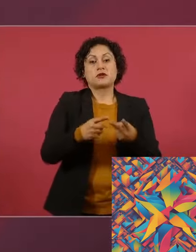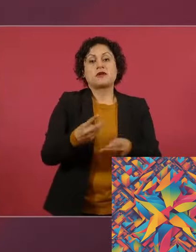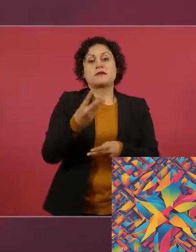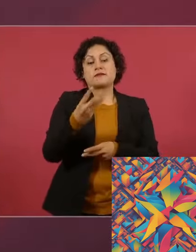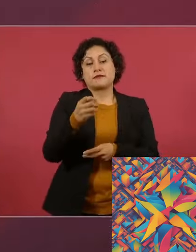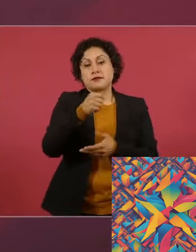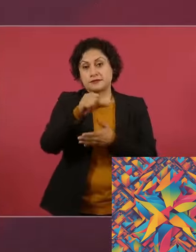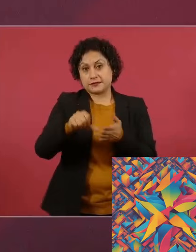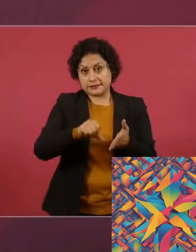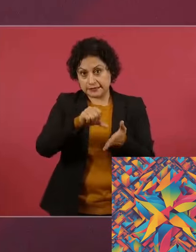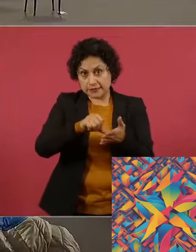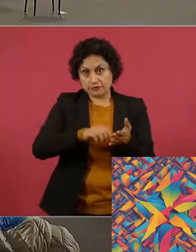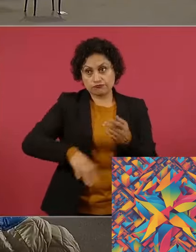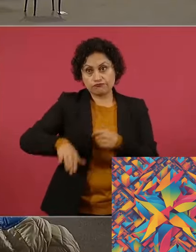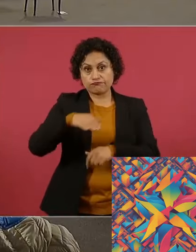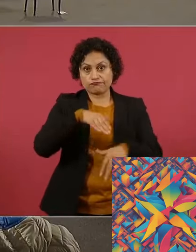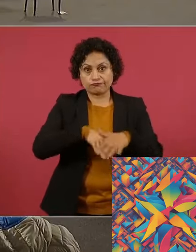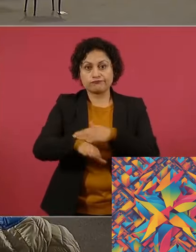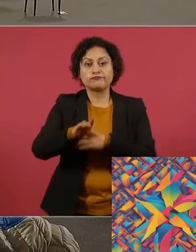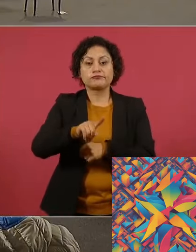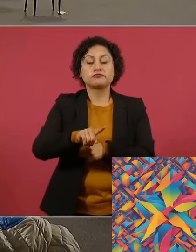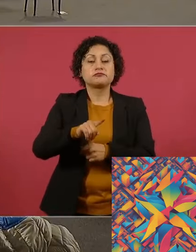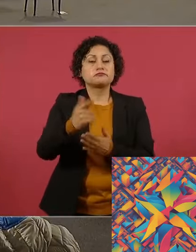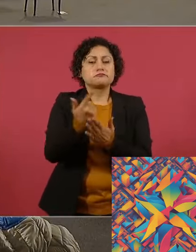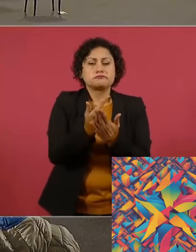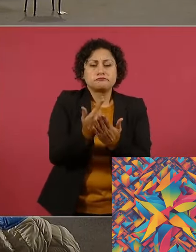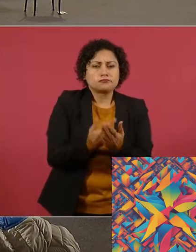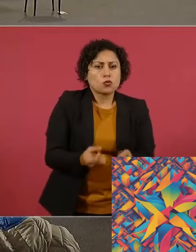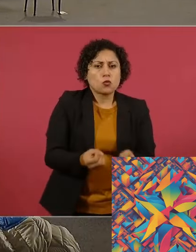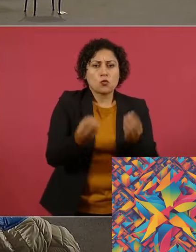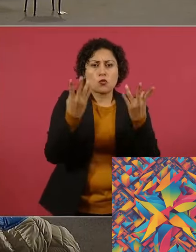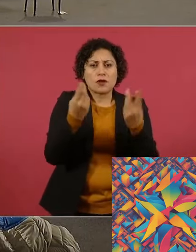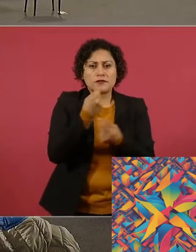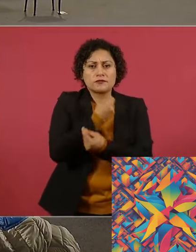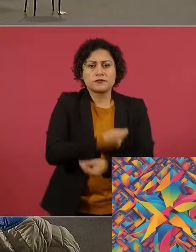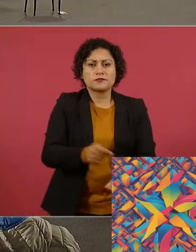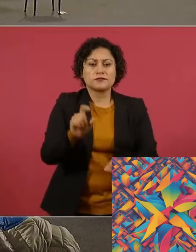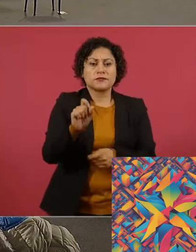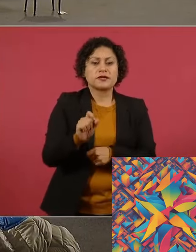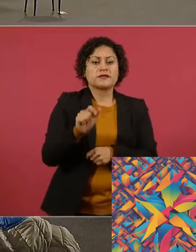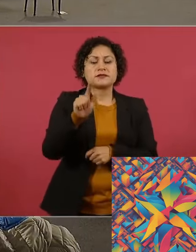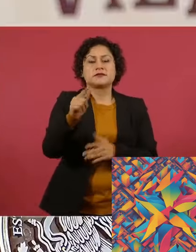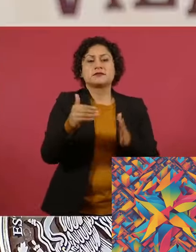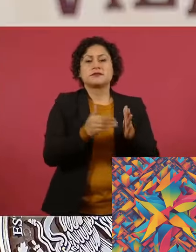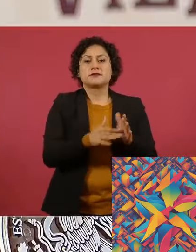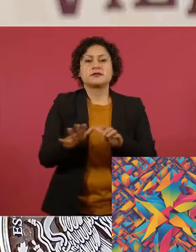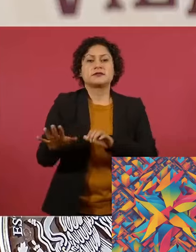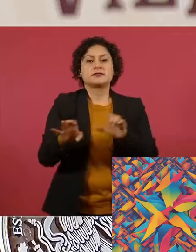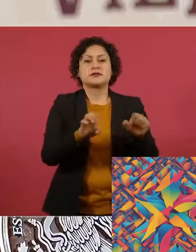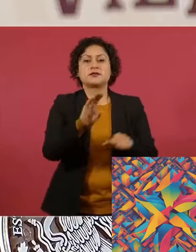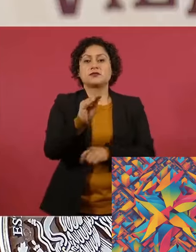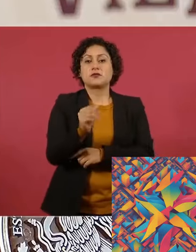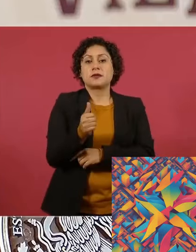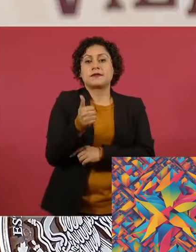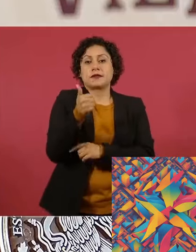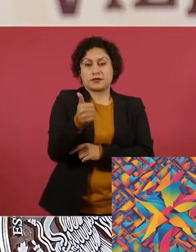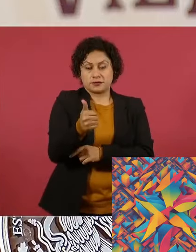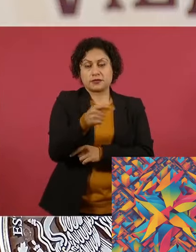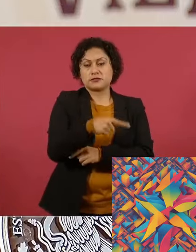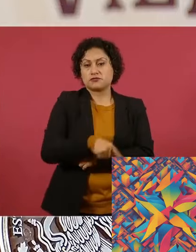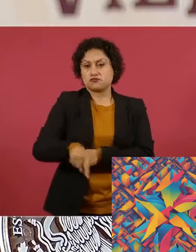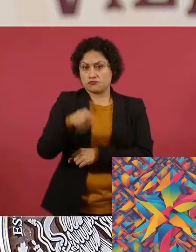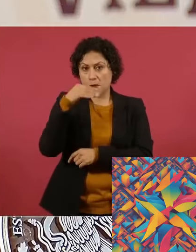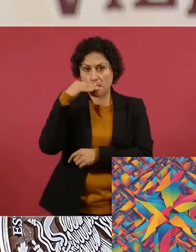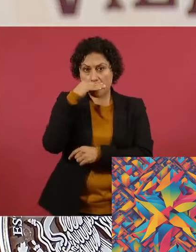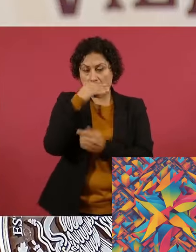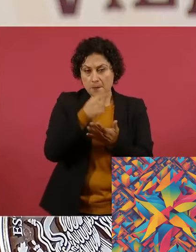35.14 millones de vistas, ha reconocido con buen humor su derrota frente a AMLO. Este gesto refleja un ambiente de